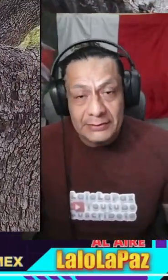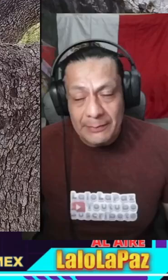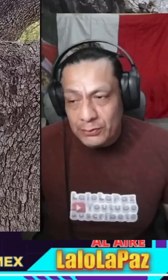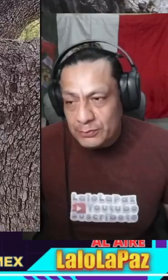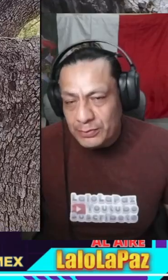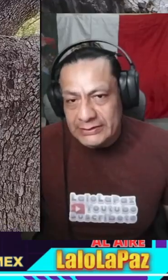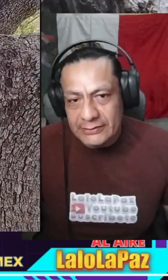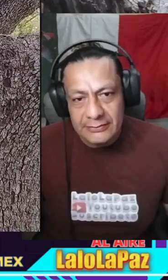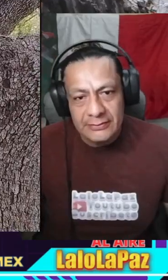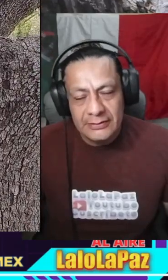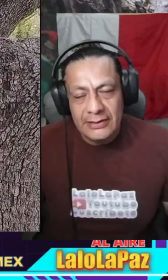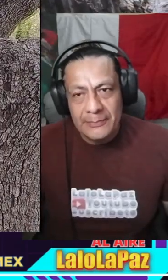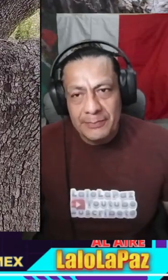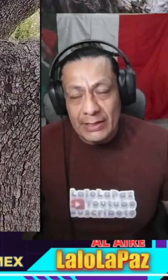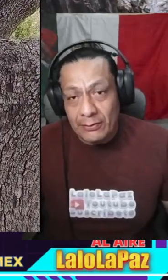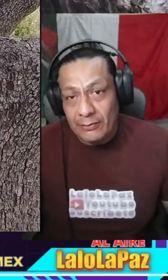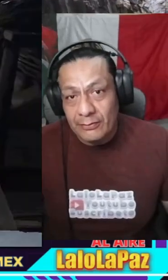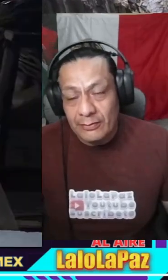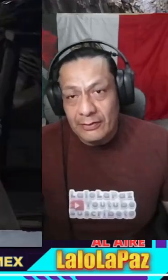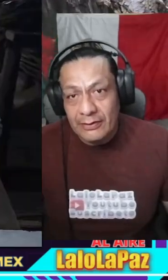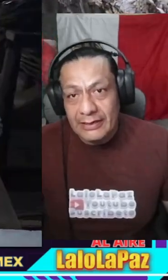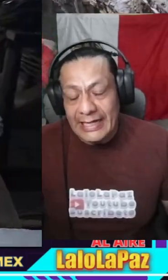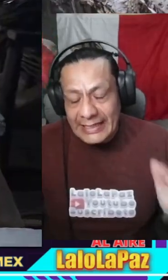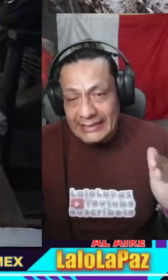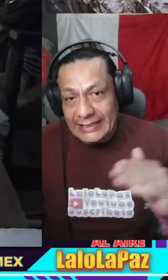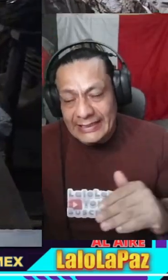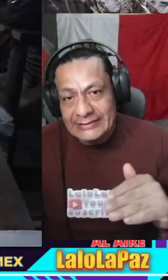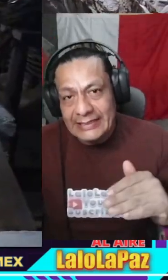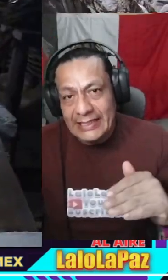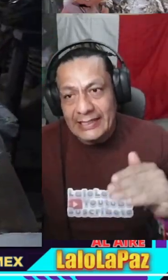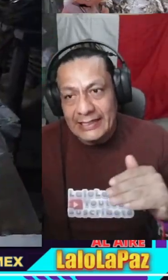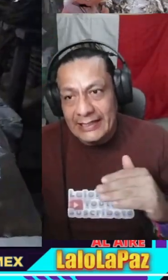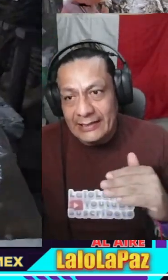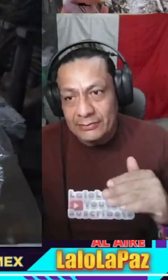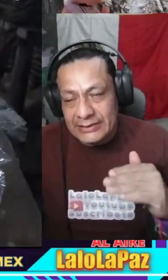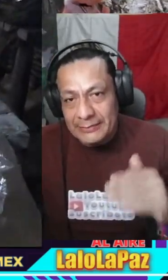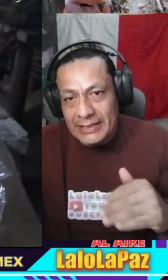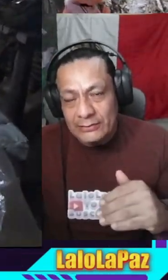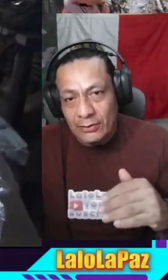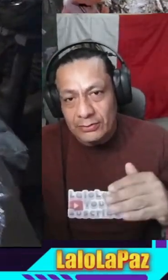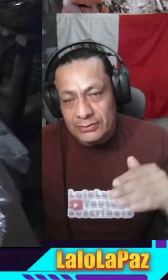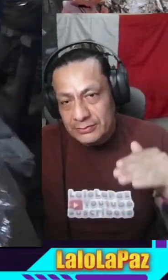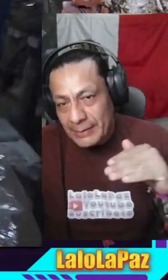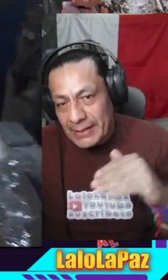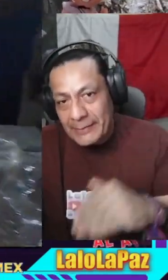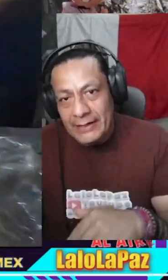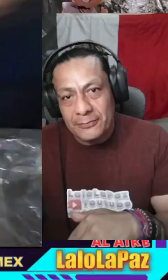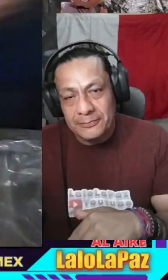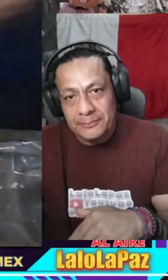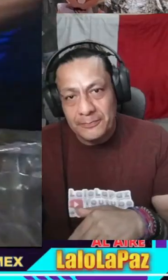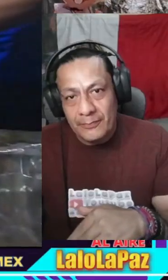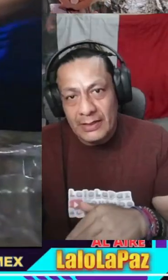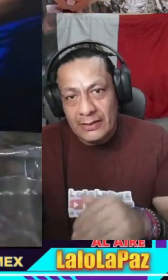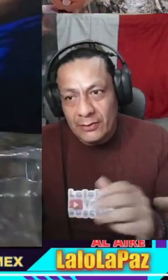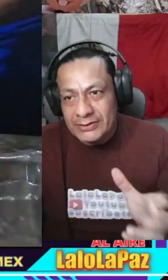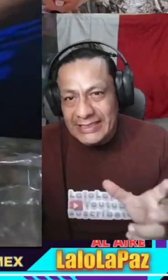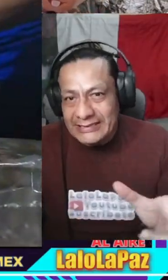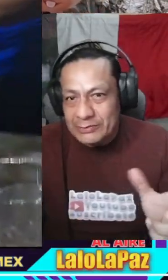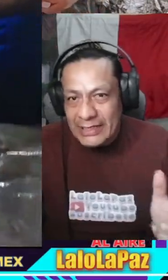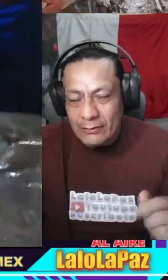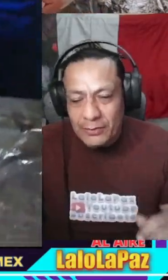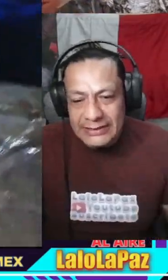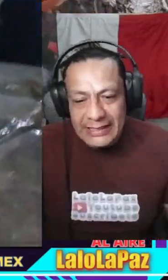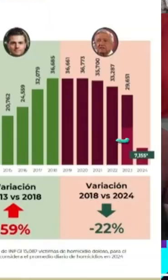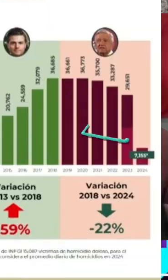Que falta en seguridad, por supuesto. Pero que la tendencia en los crímenes dolosos va para abajo. Cosa